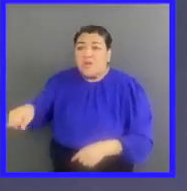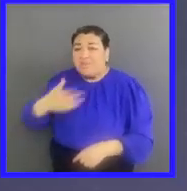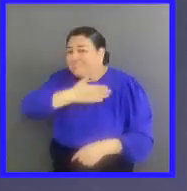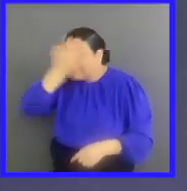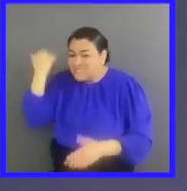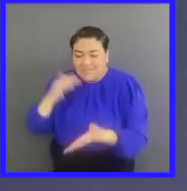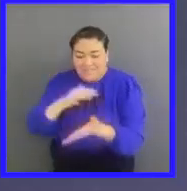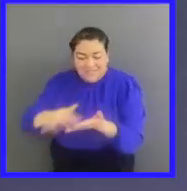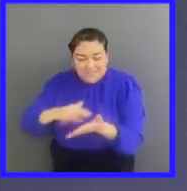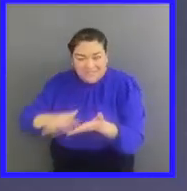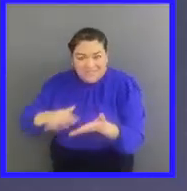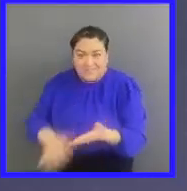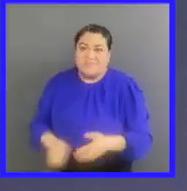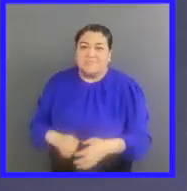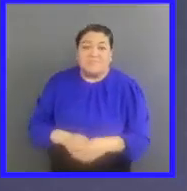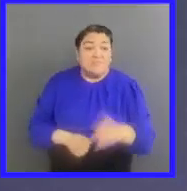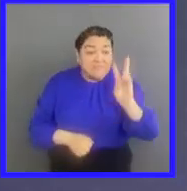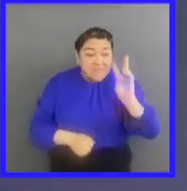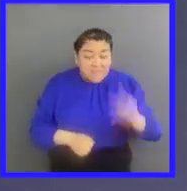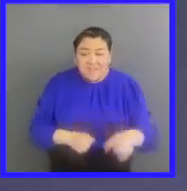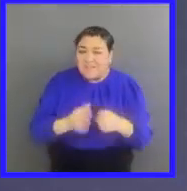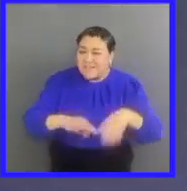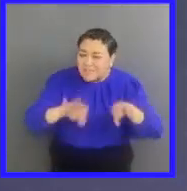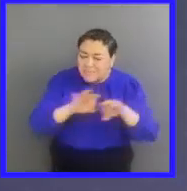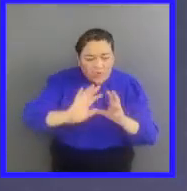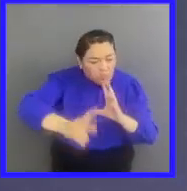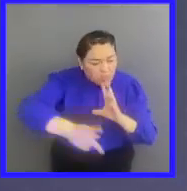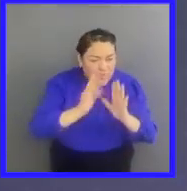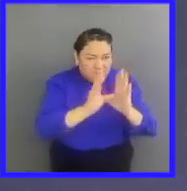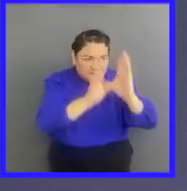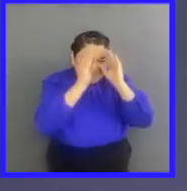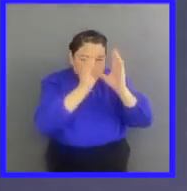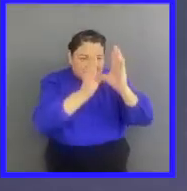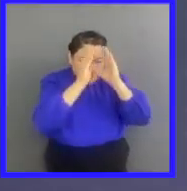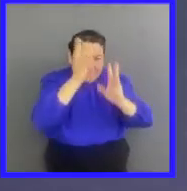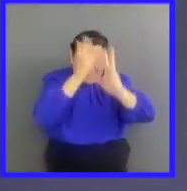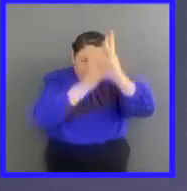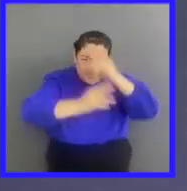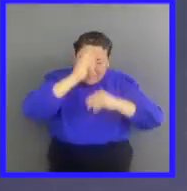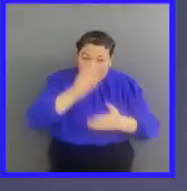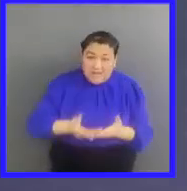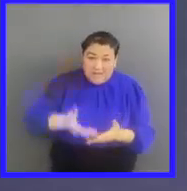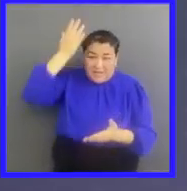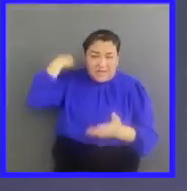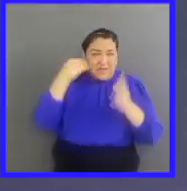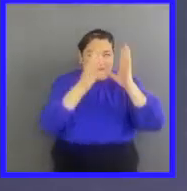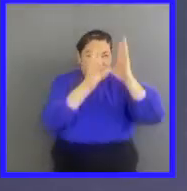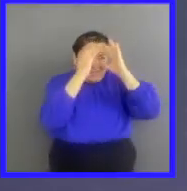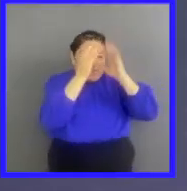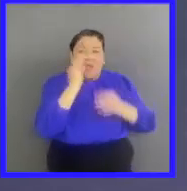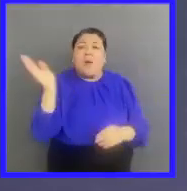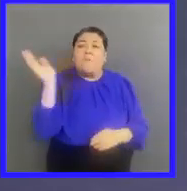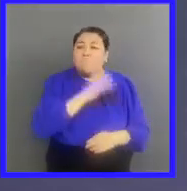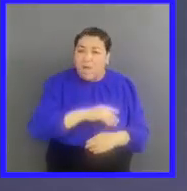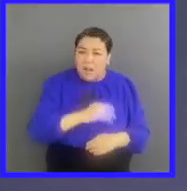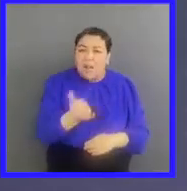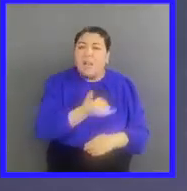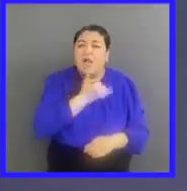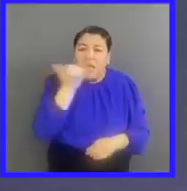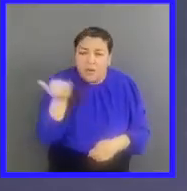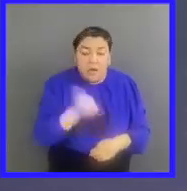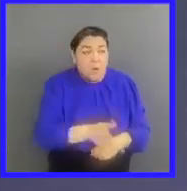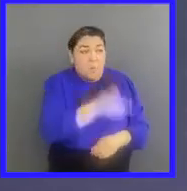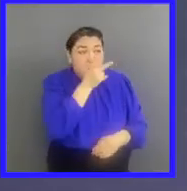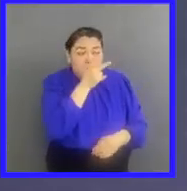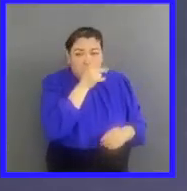importante reeducarnos porque fuimos educados de una manera, como nuestros papás también fueron